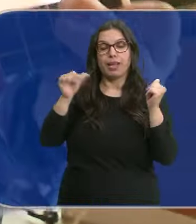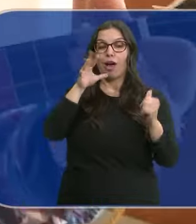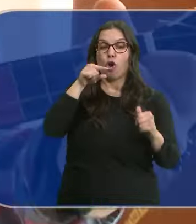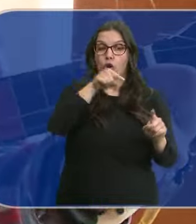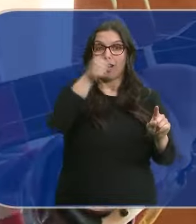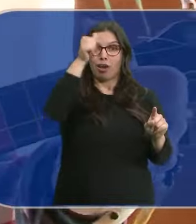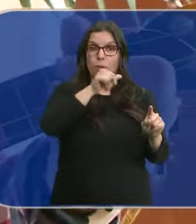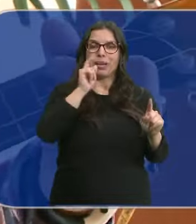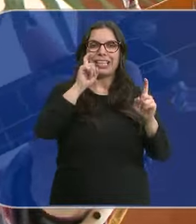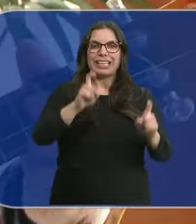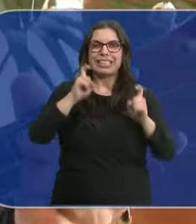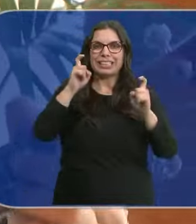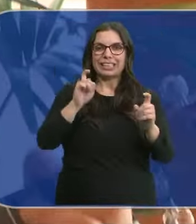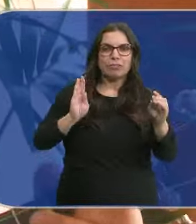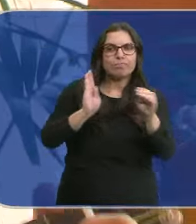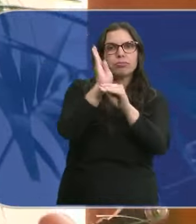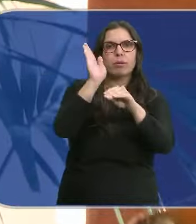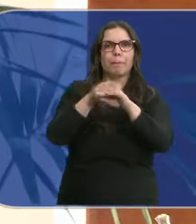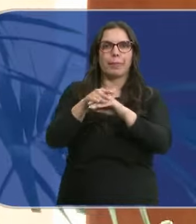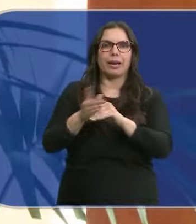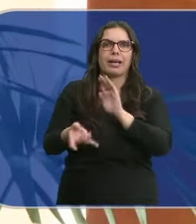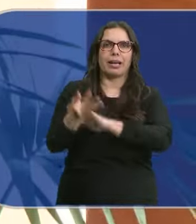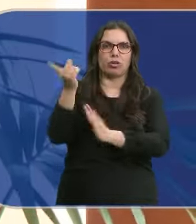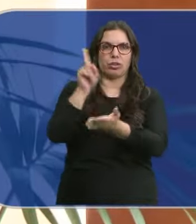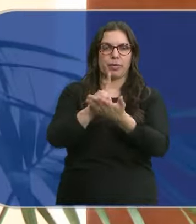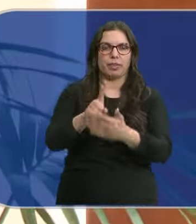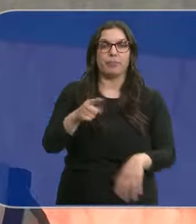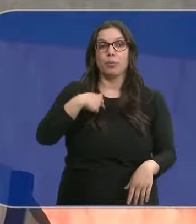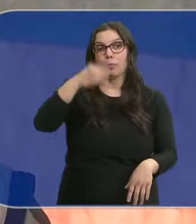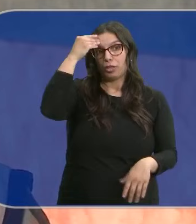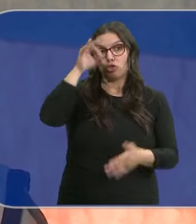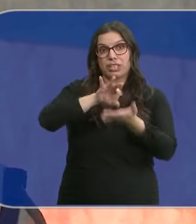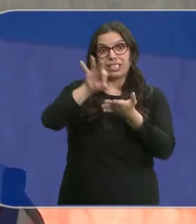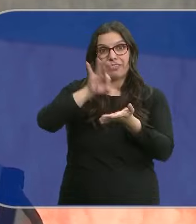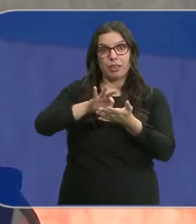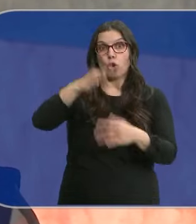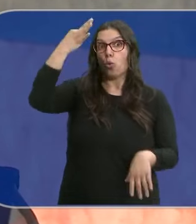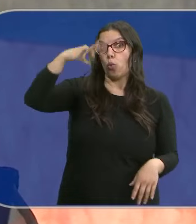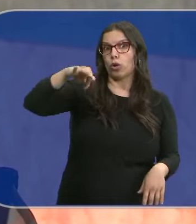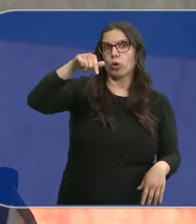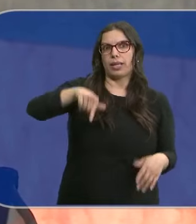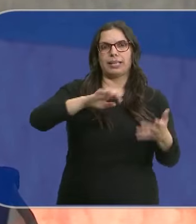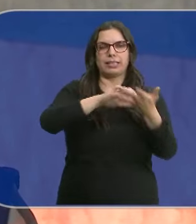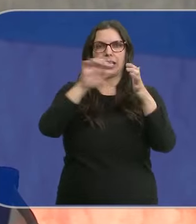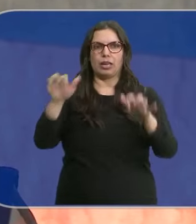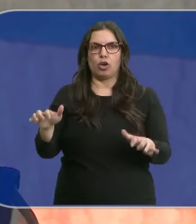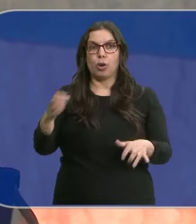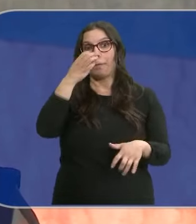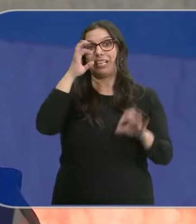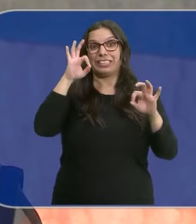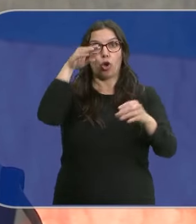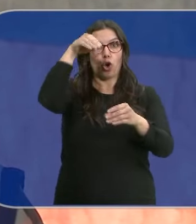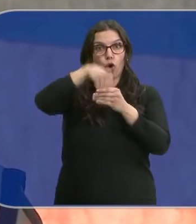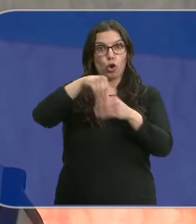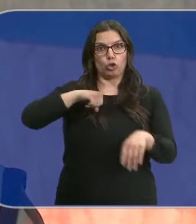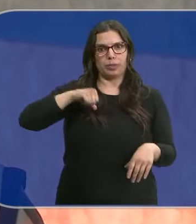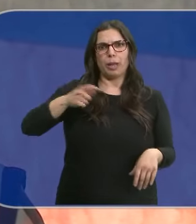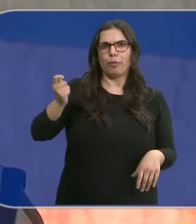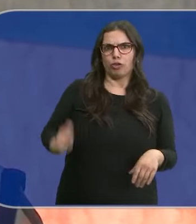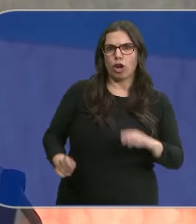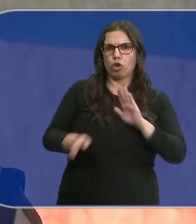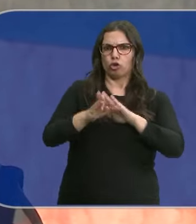David Santamaría busca financiación para recuperarlo. Me parece que tener un servicio único en Castilla y León de payasos de hospital, profesional